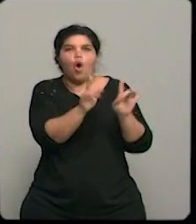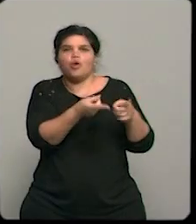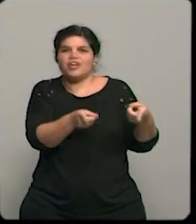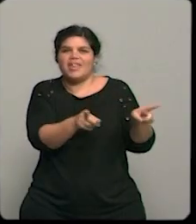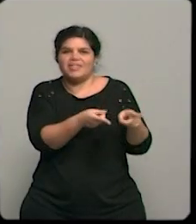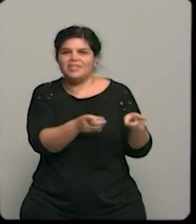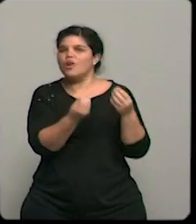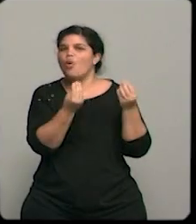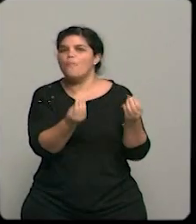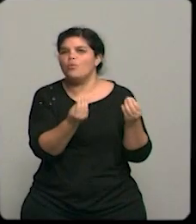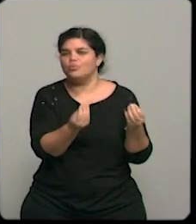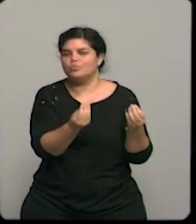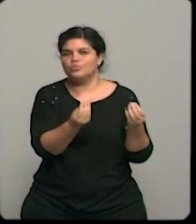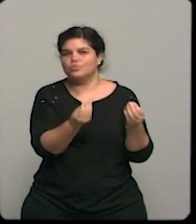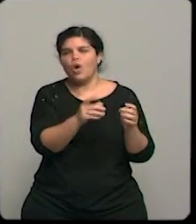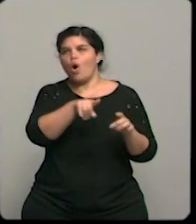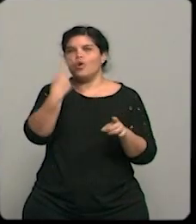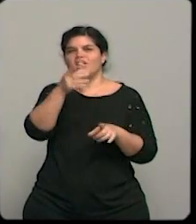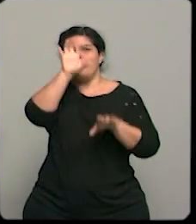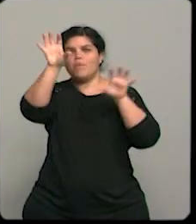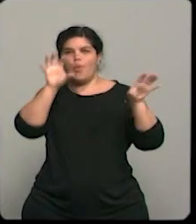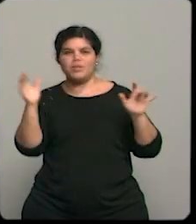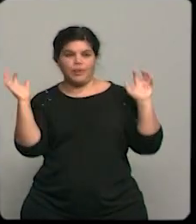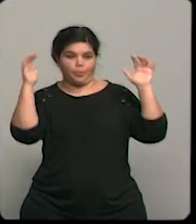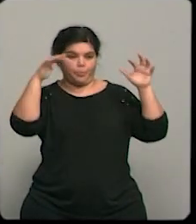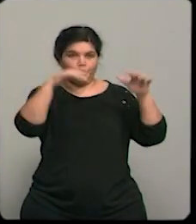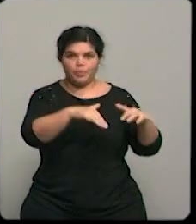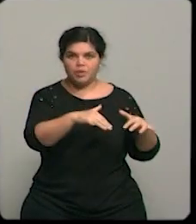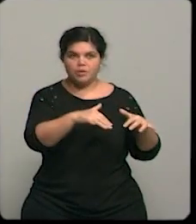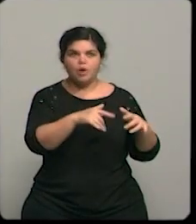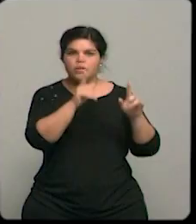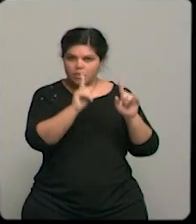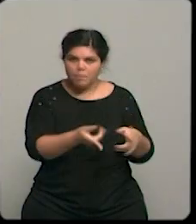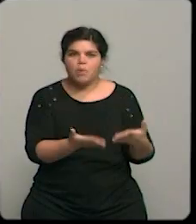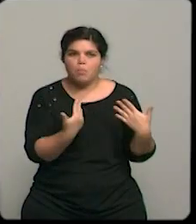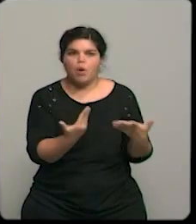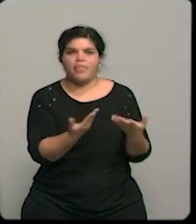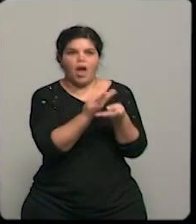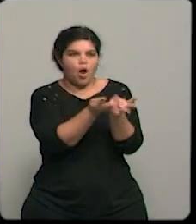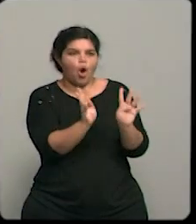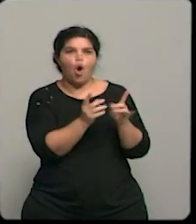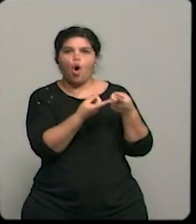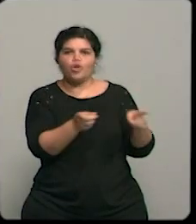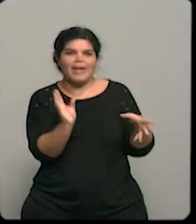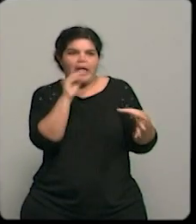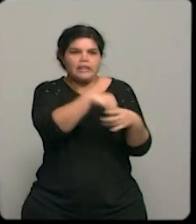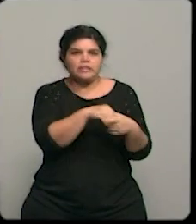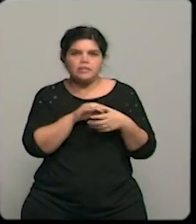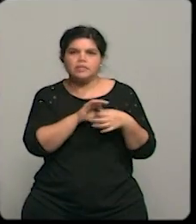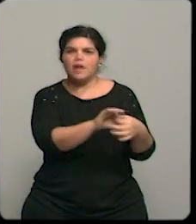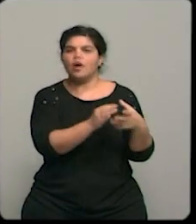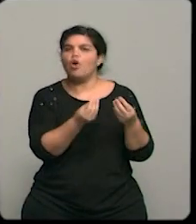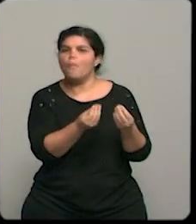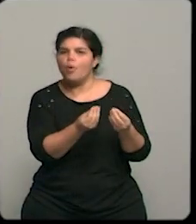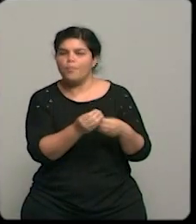que vienen de otras provincias, pero digo, ese valor que le da ser parte o poder llegar en algún momento a integrar la orquesta. Esto es algo que trabajamos